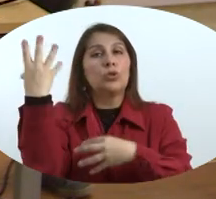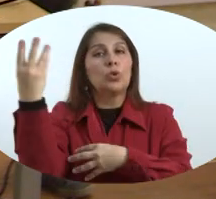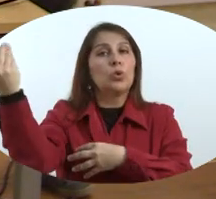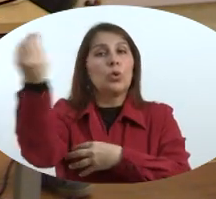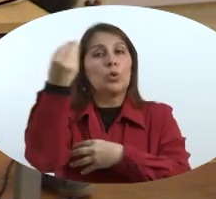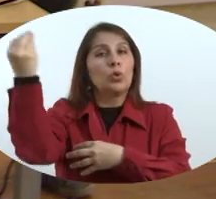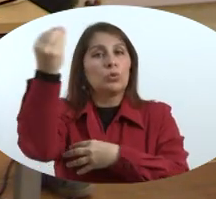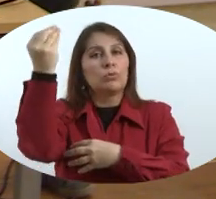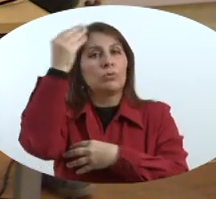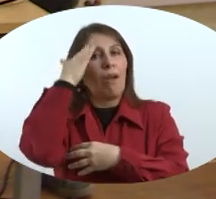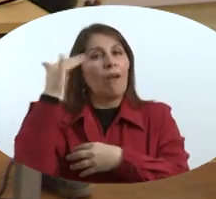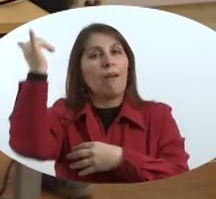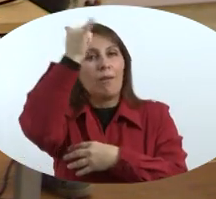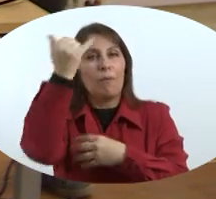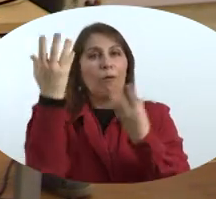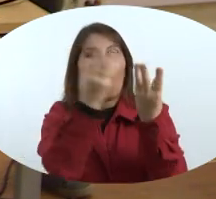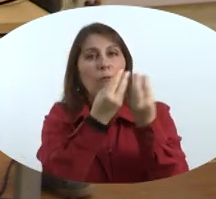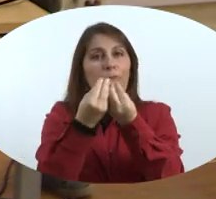académico